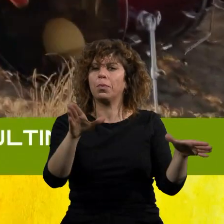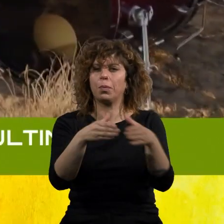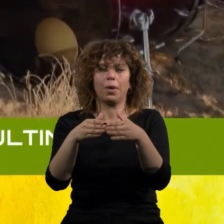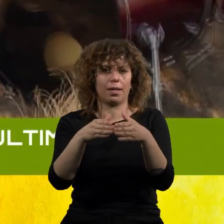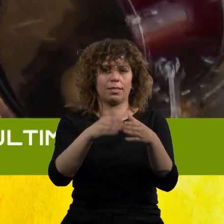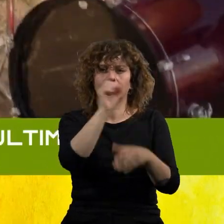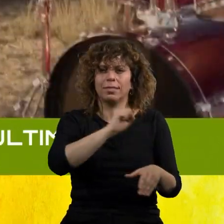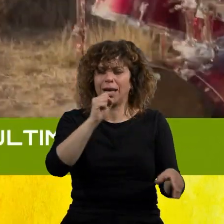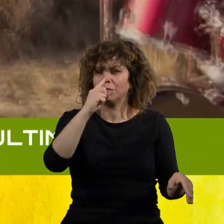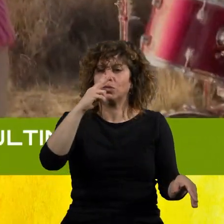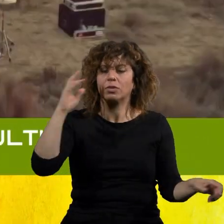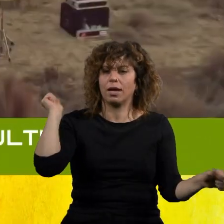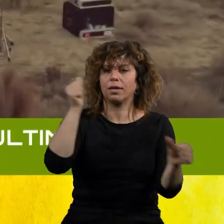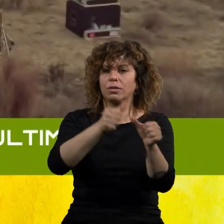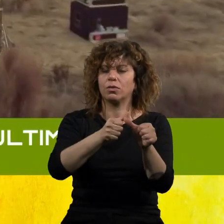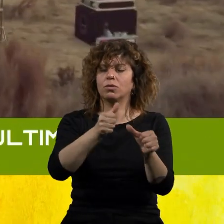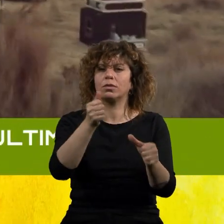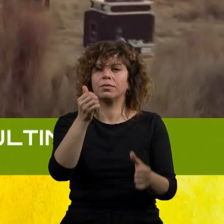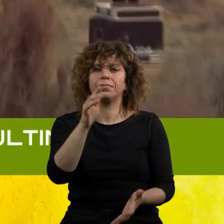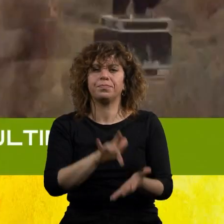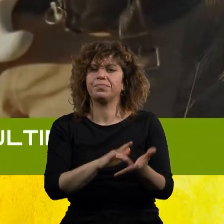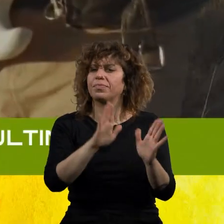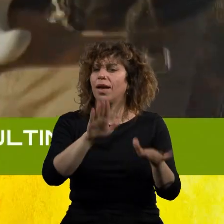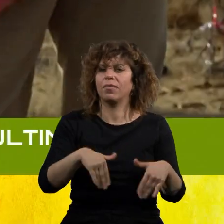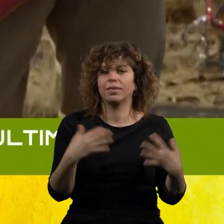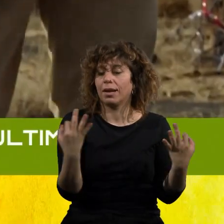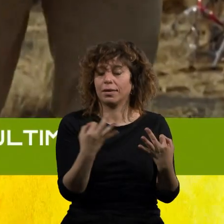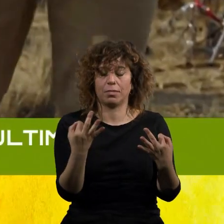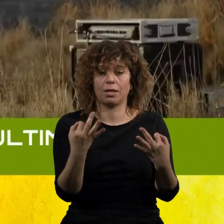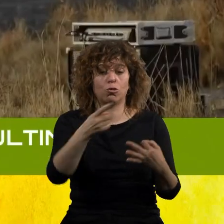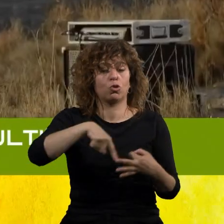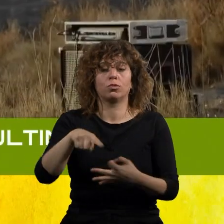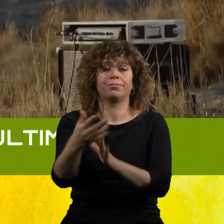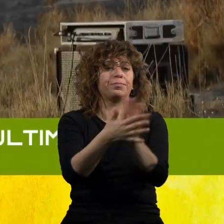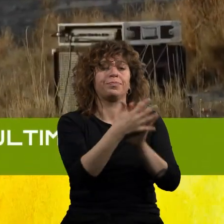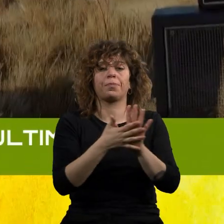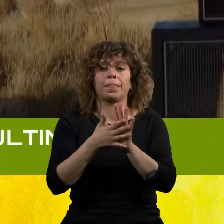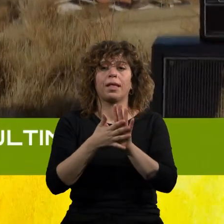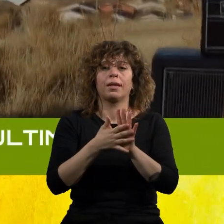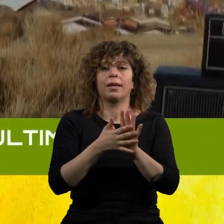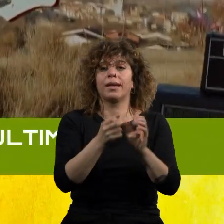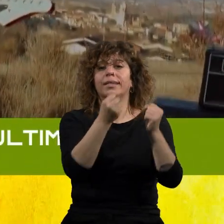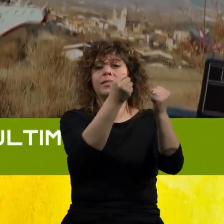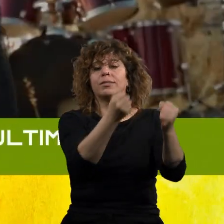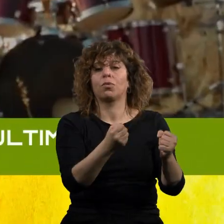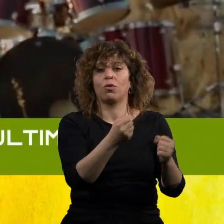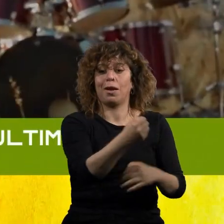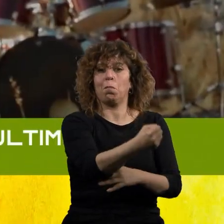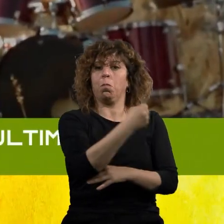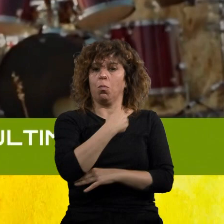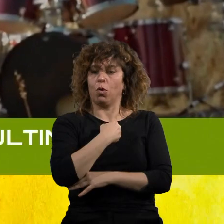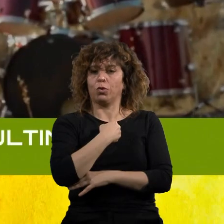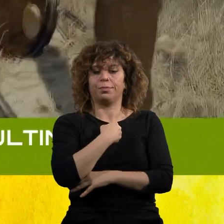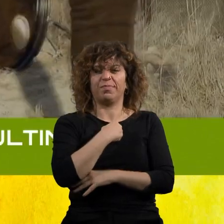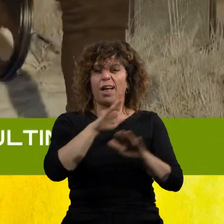hace muchísimos años, ¿eh? Y... ¿qué pasa? Es lo que siempre comentamos al final, que el apoyo institucional de cara a la cultura siempre ha quedado un poco